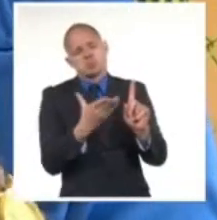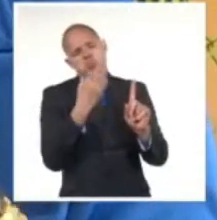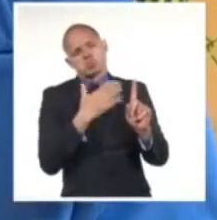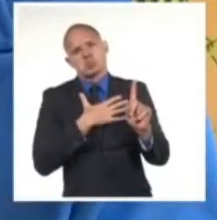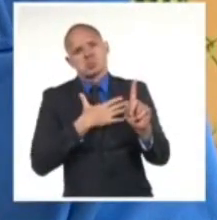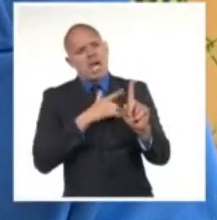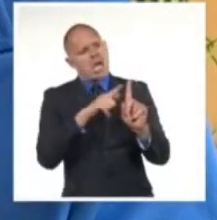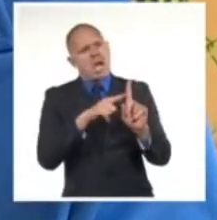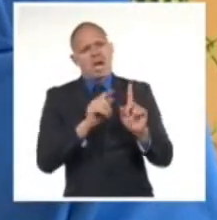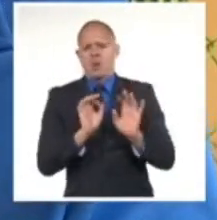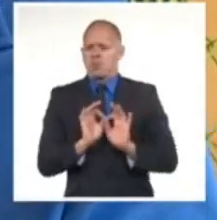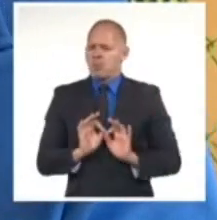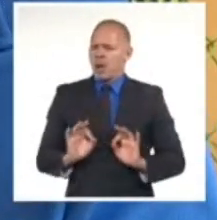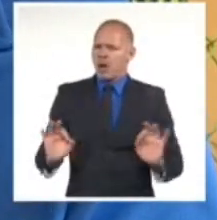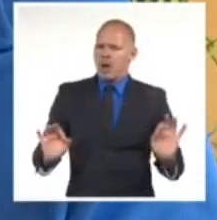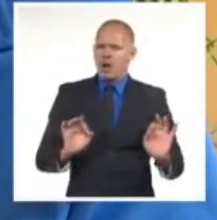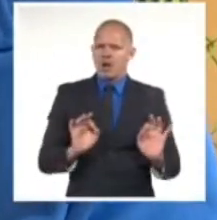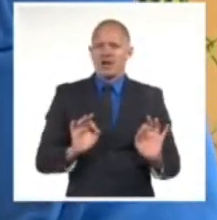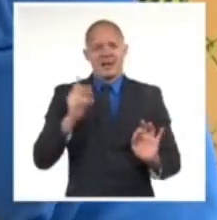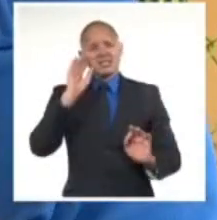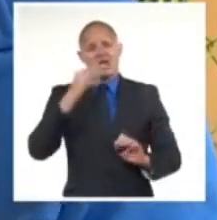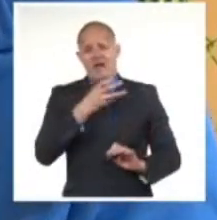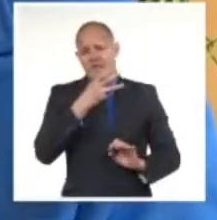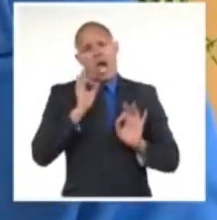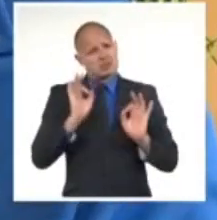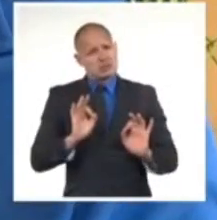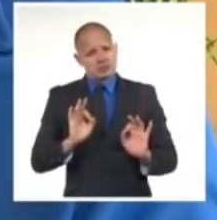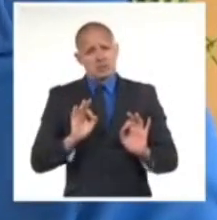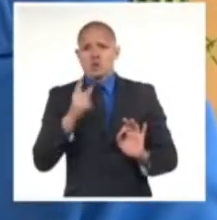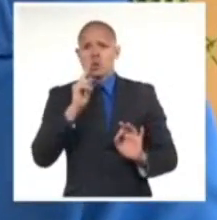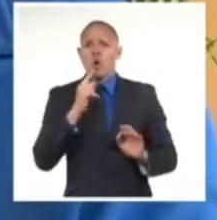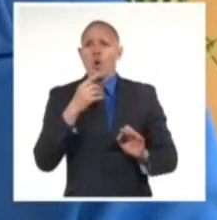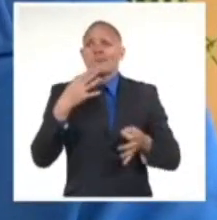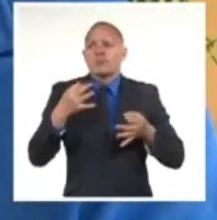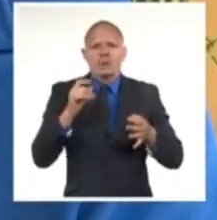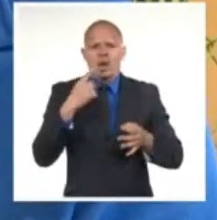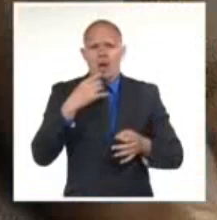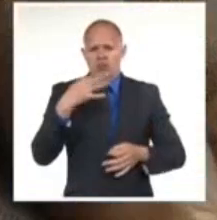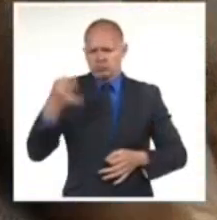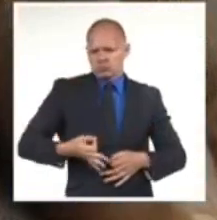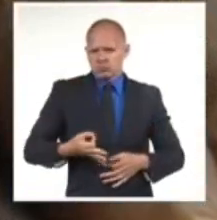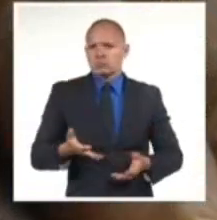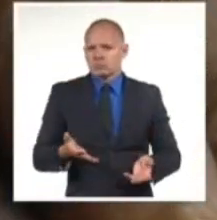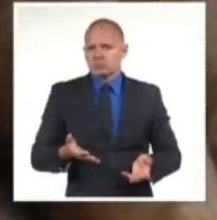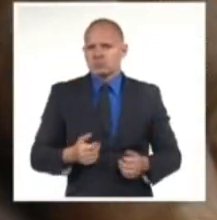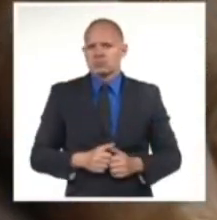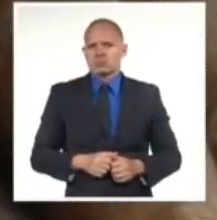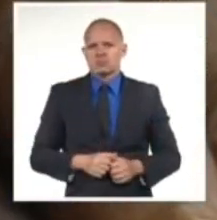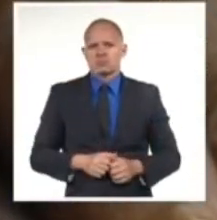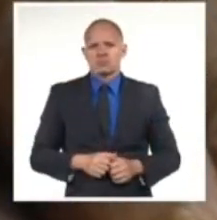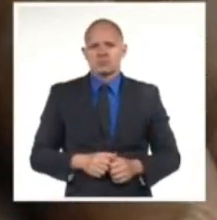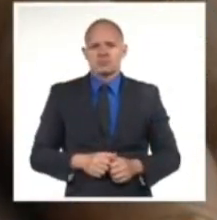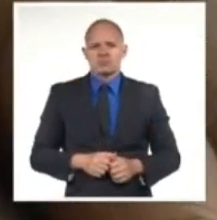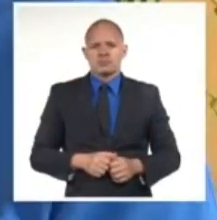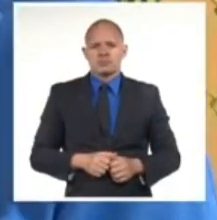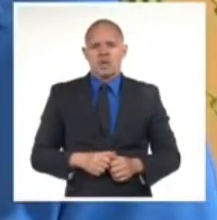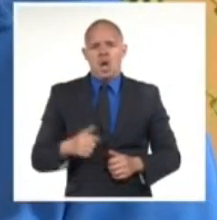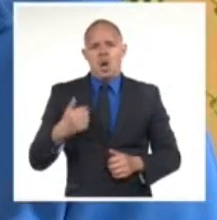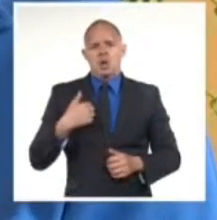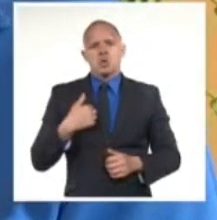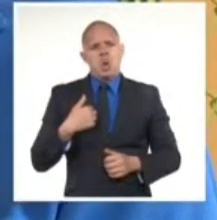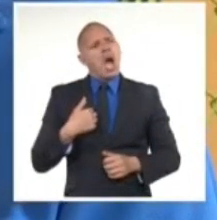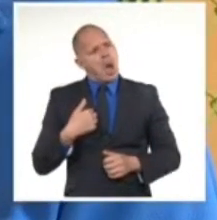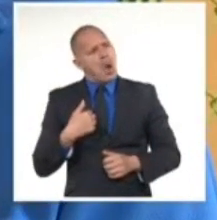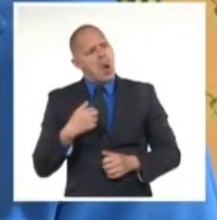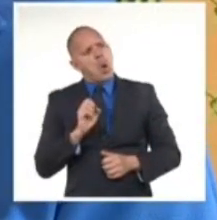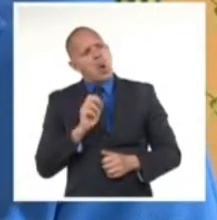tan certera como él era en las cosas que verdaderamente se proponía. No me costó mucho